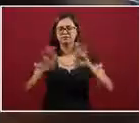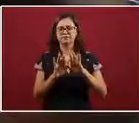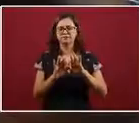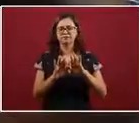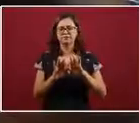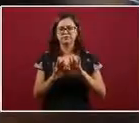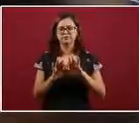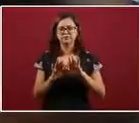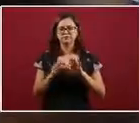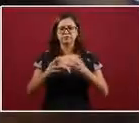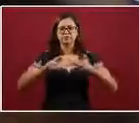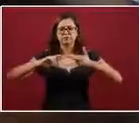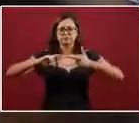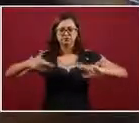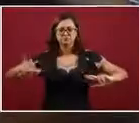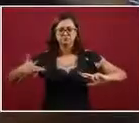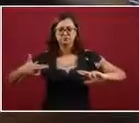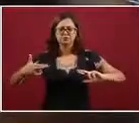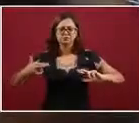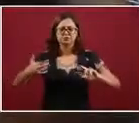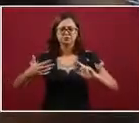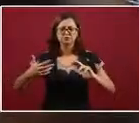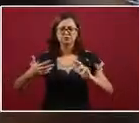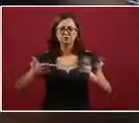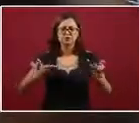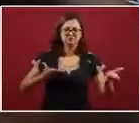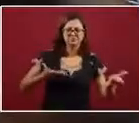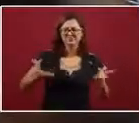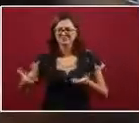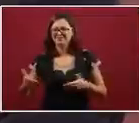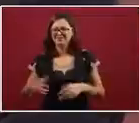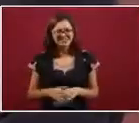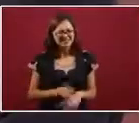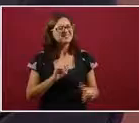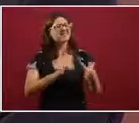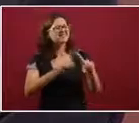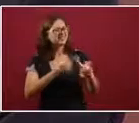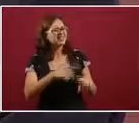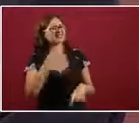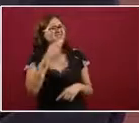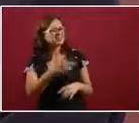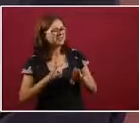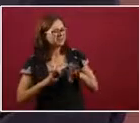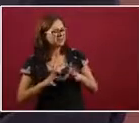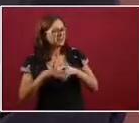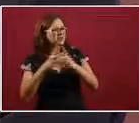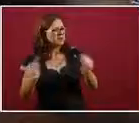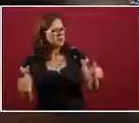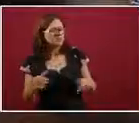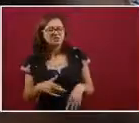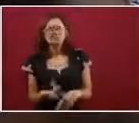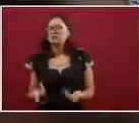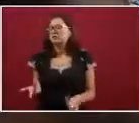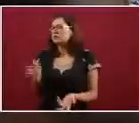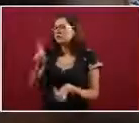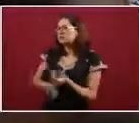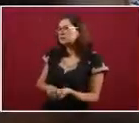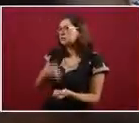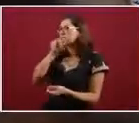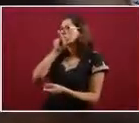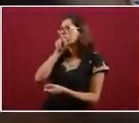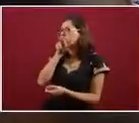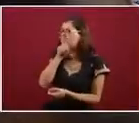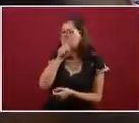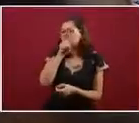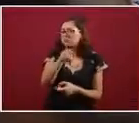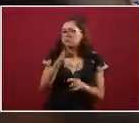la relación que va a guardar estos elementos, principalmente ese tipo de… la preocupación que hay al interior de la misma